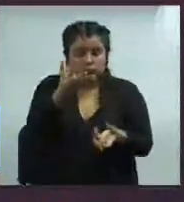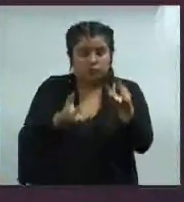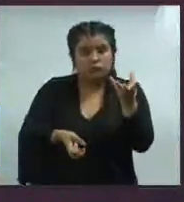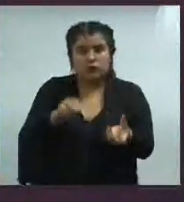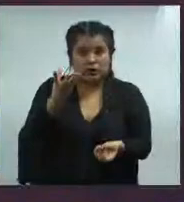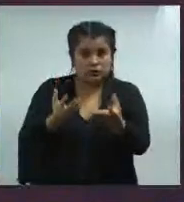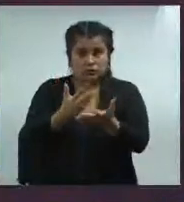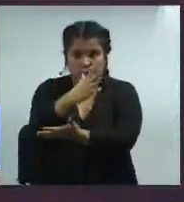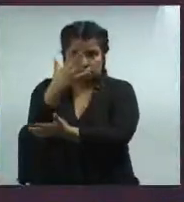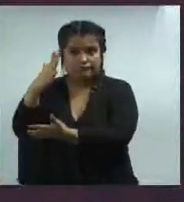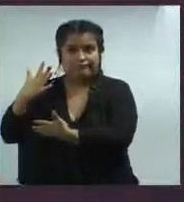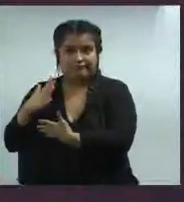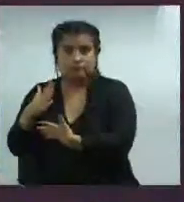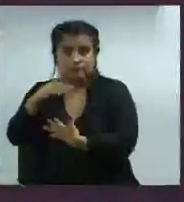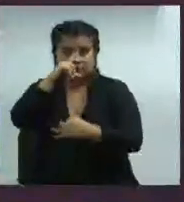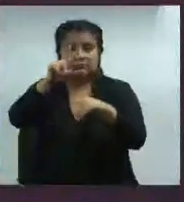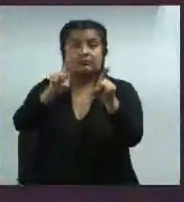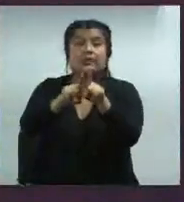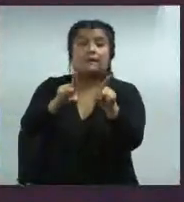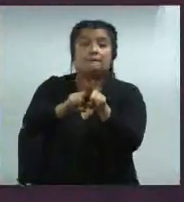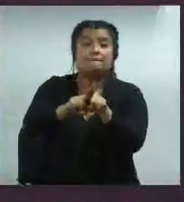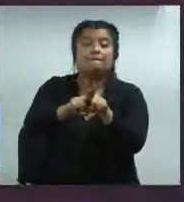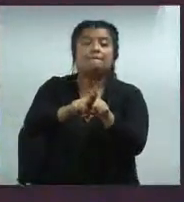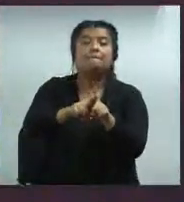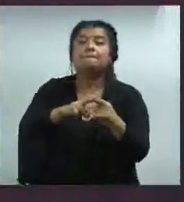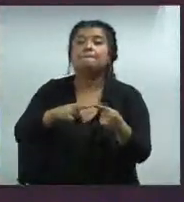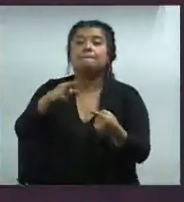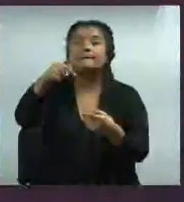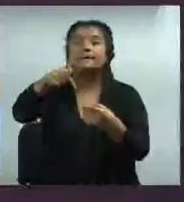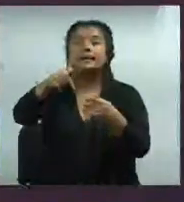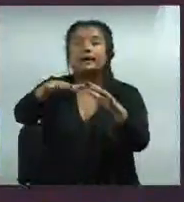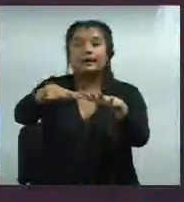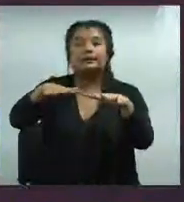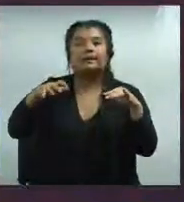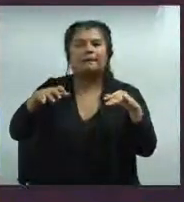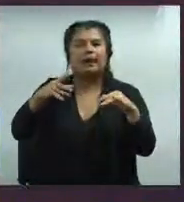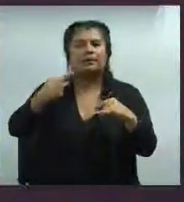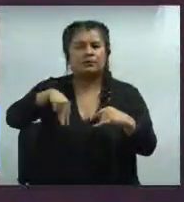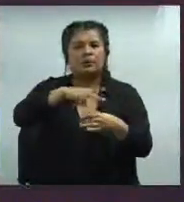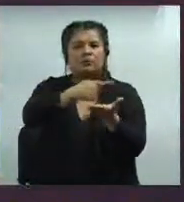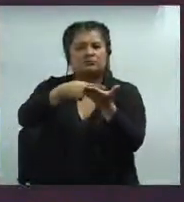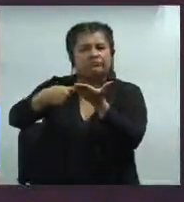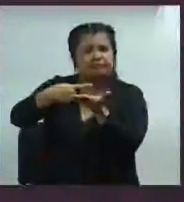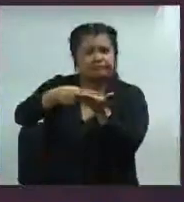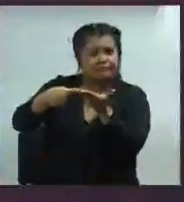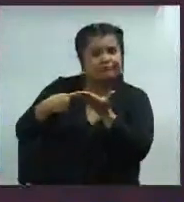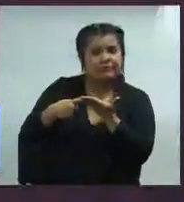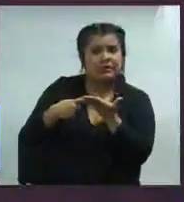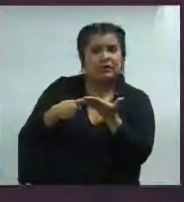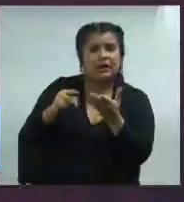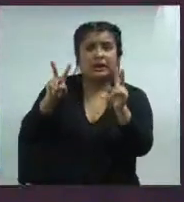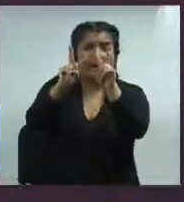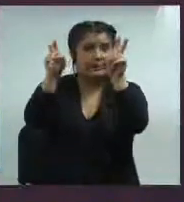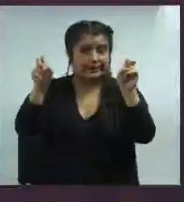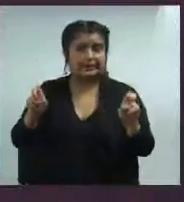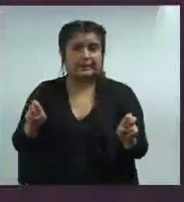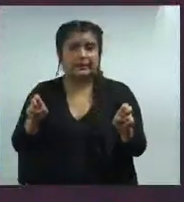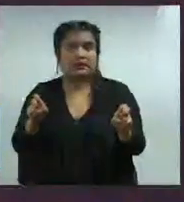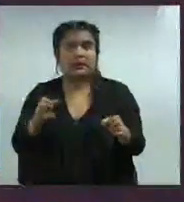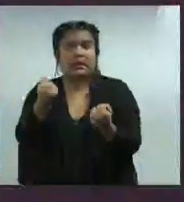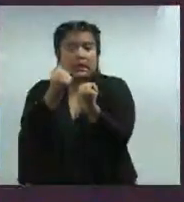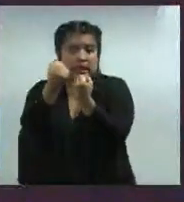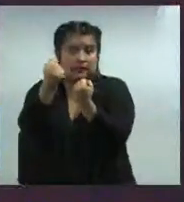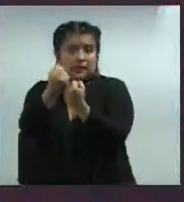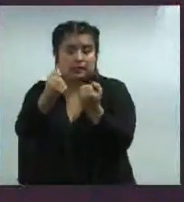no solo a través del bloque, sino en el pleno también hemos discutido el tema de que se ha solicitado el apoyo para